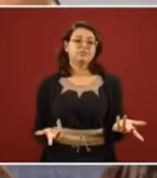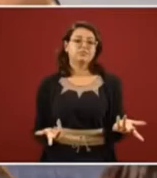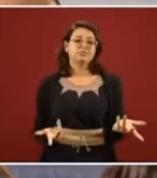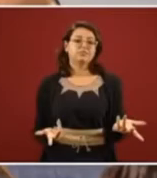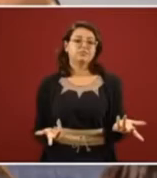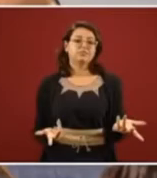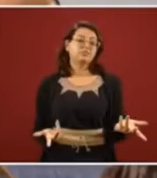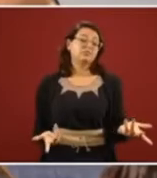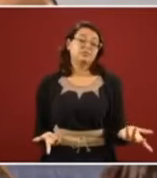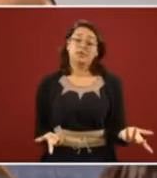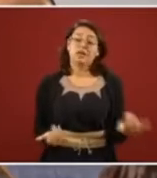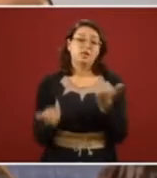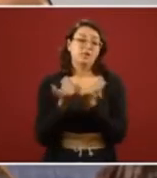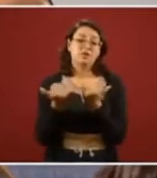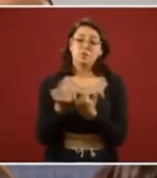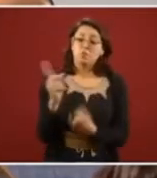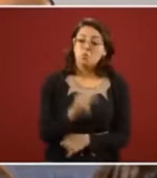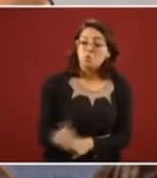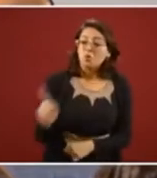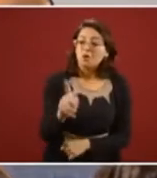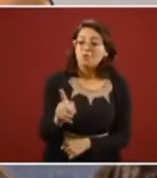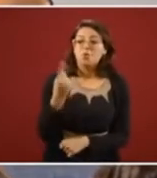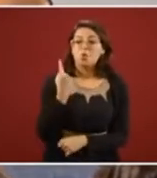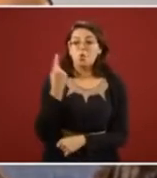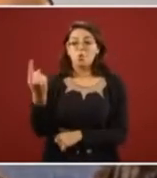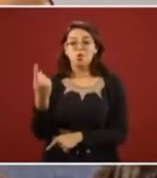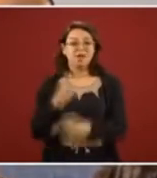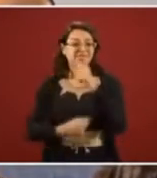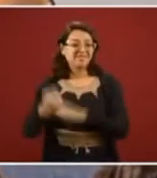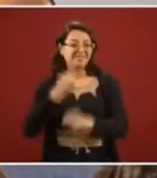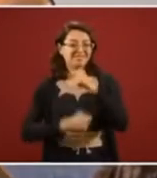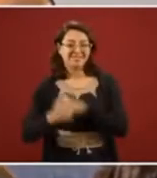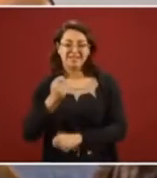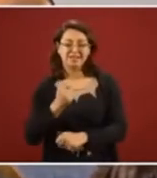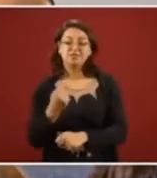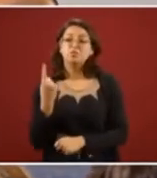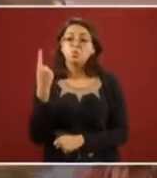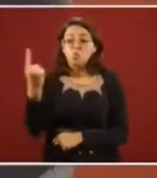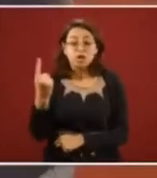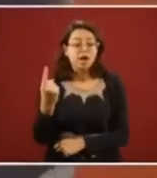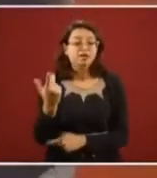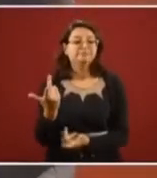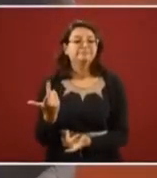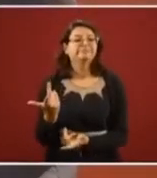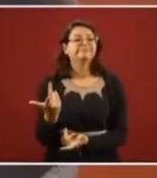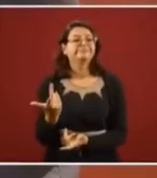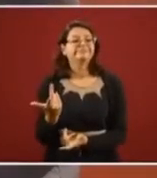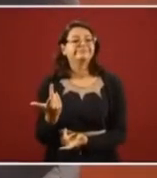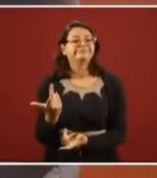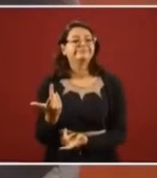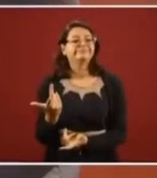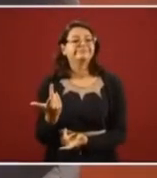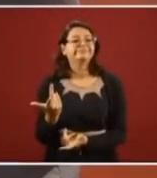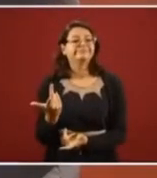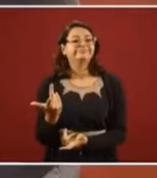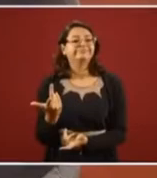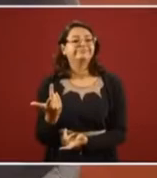estar pues el tendero aunque sea buena gente va a tener la tentación